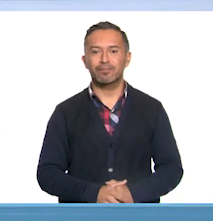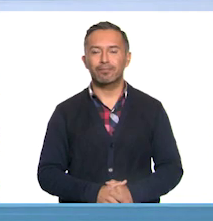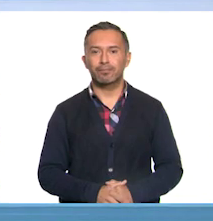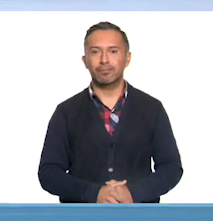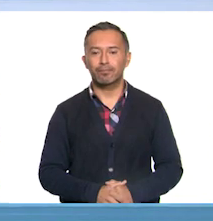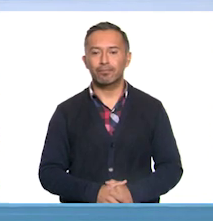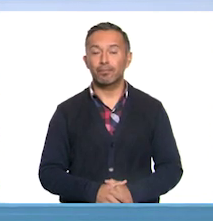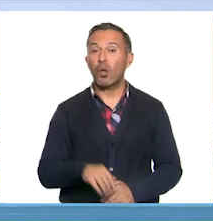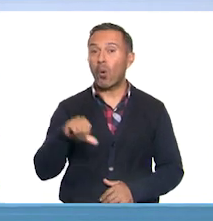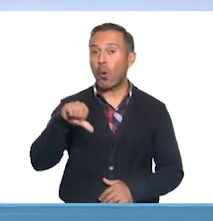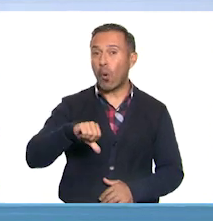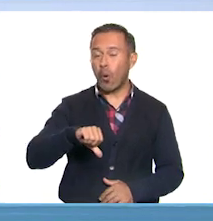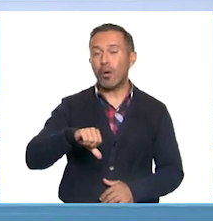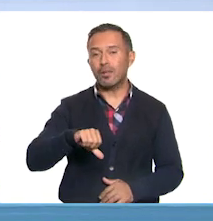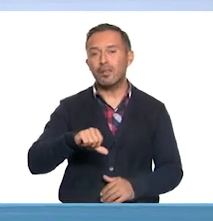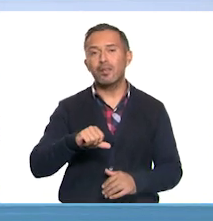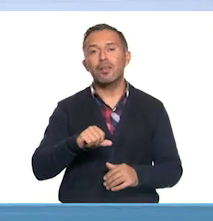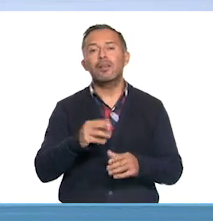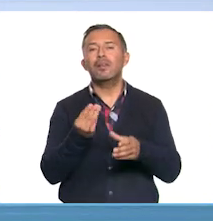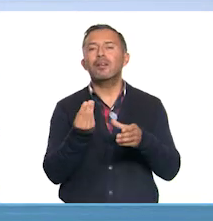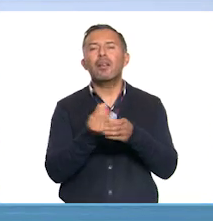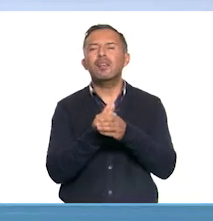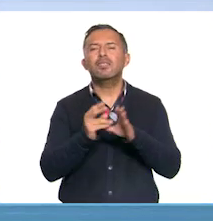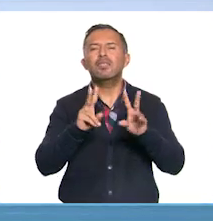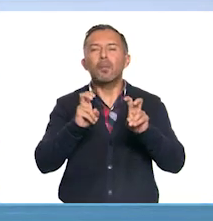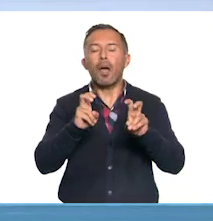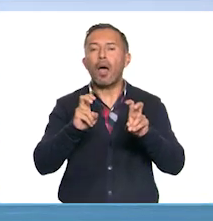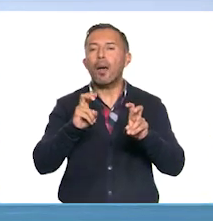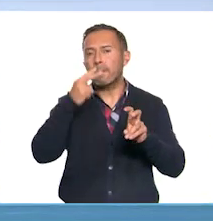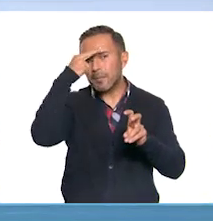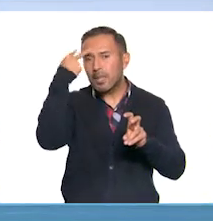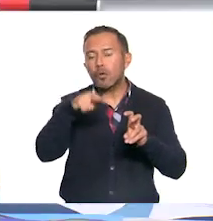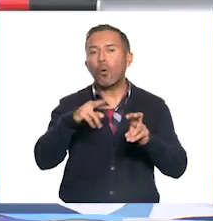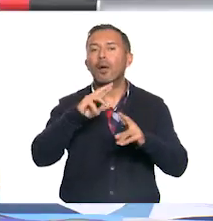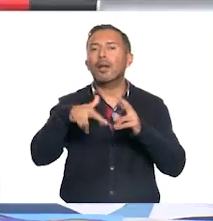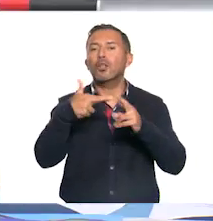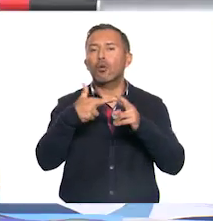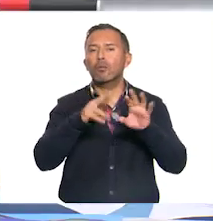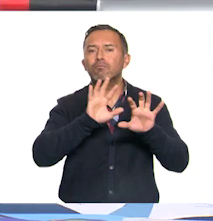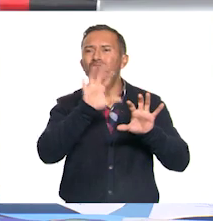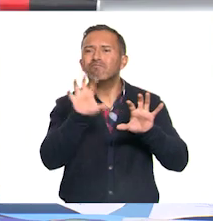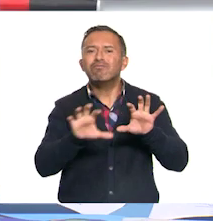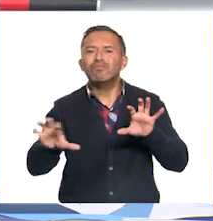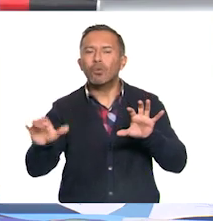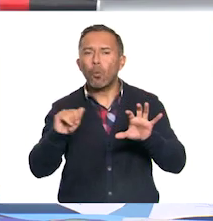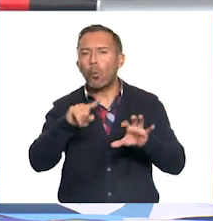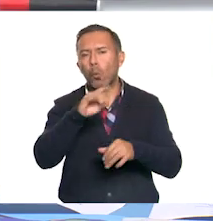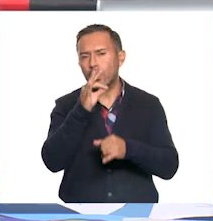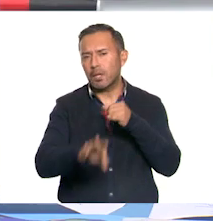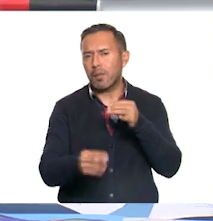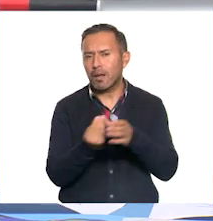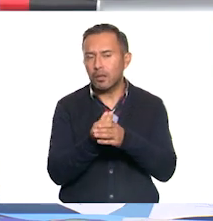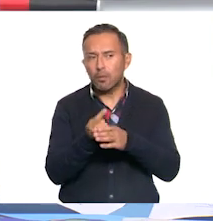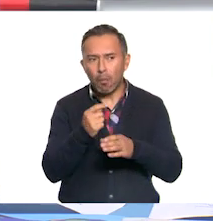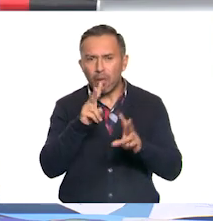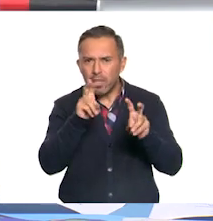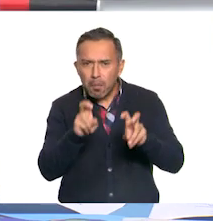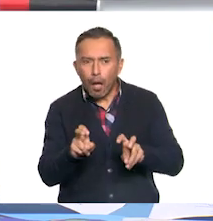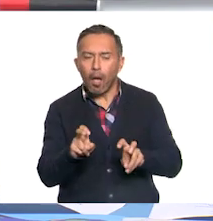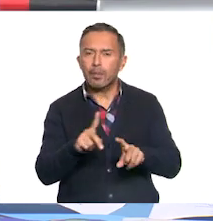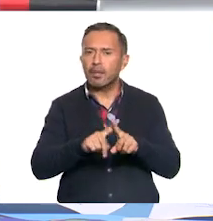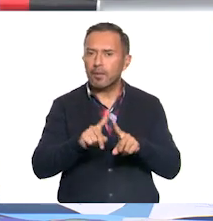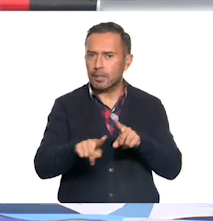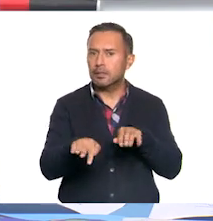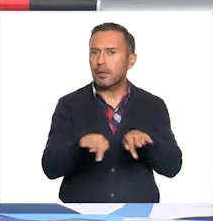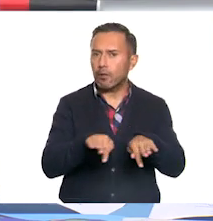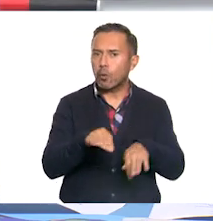Hoy es nuestra última clase de las regiones de México. He aprendido mucho acerca de actividades económicas, aunque sé que hay